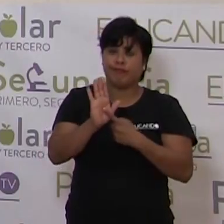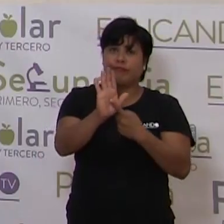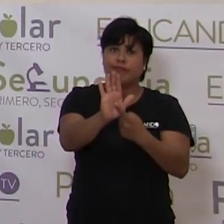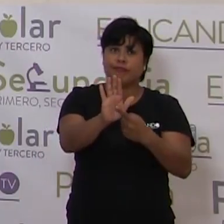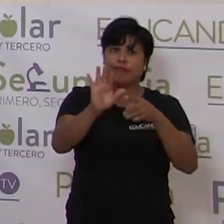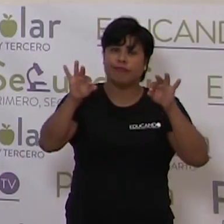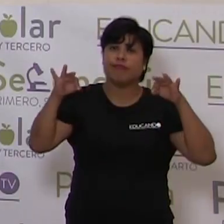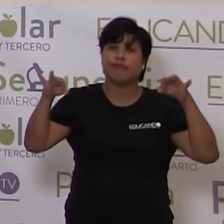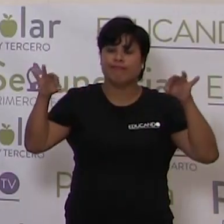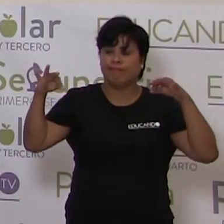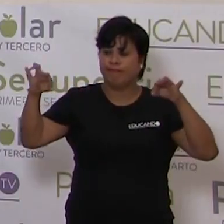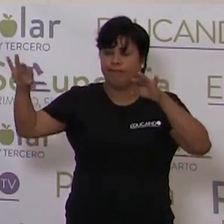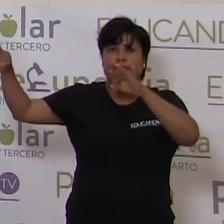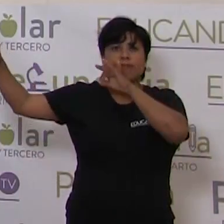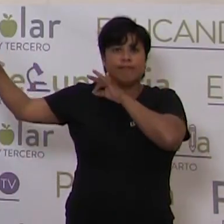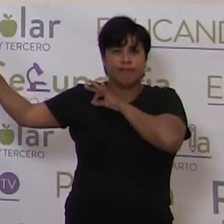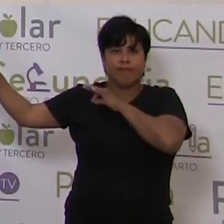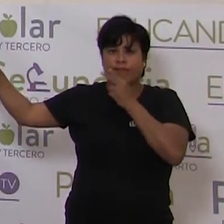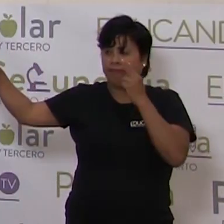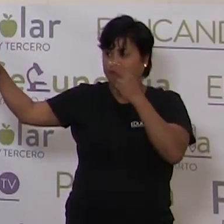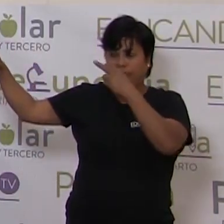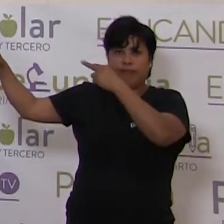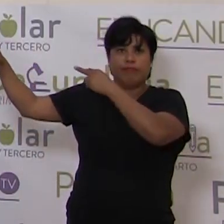mostrarte esta figura.